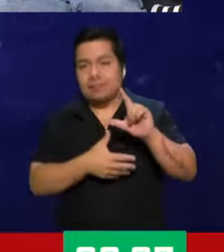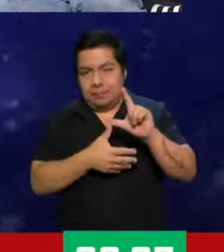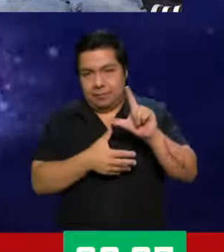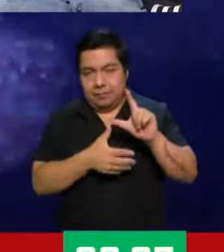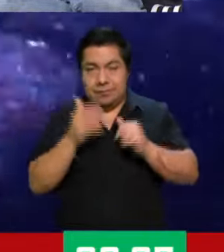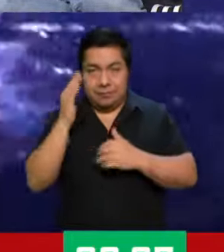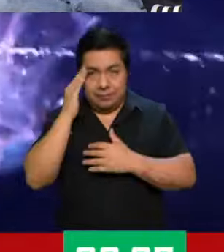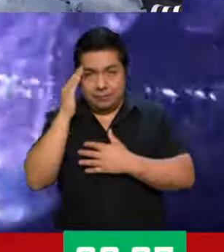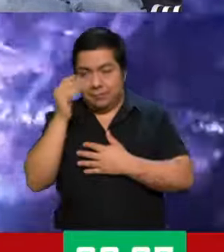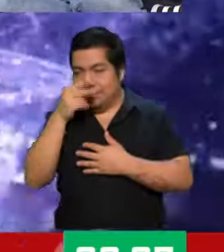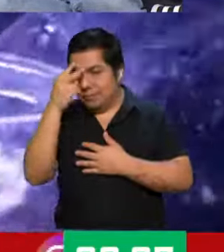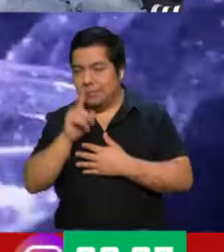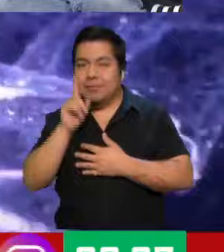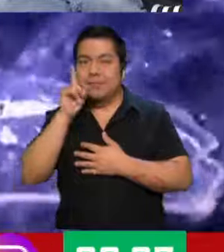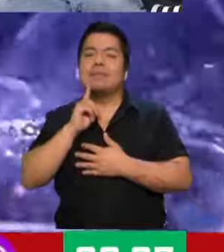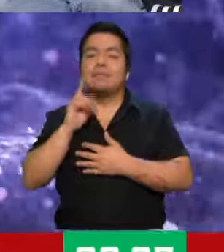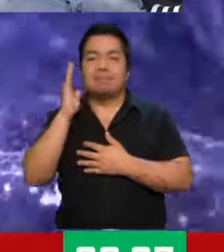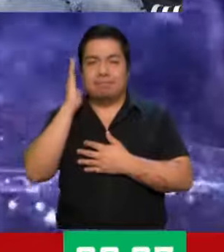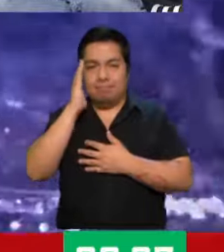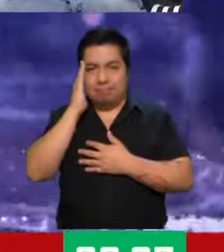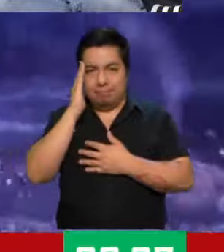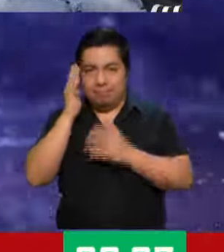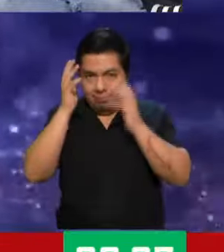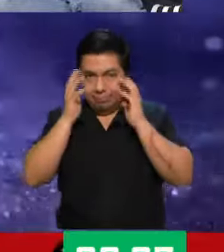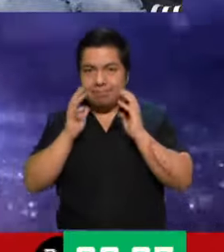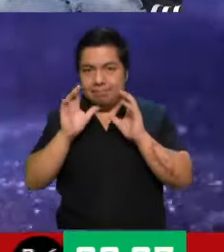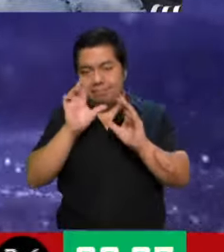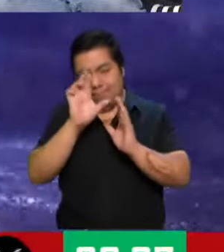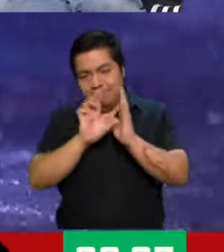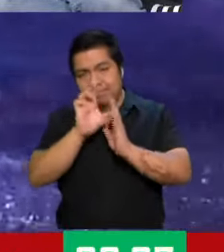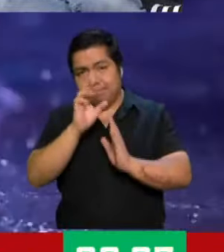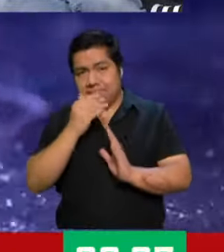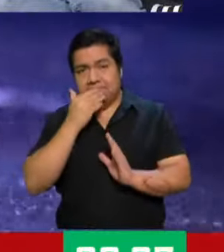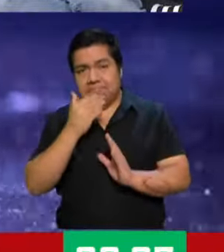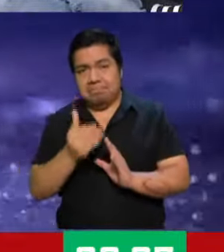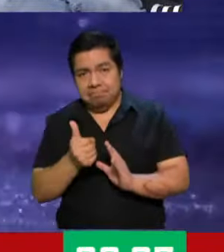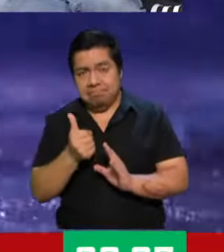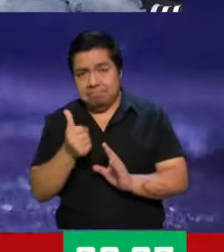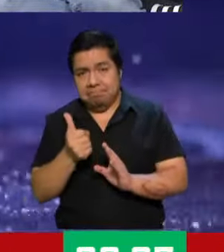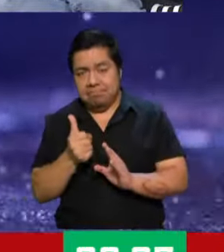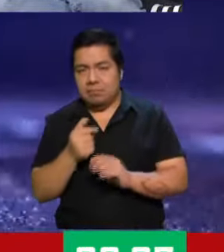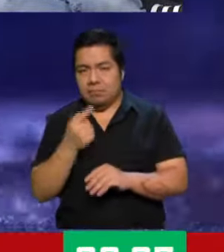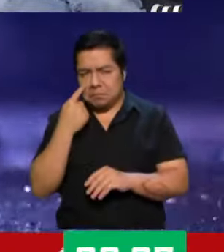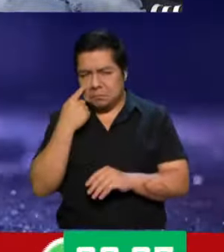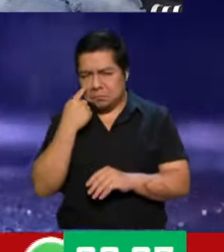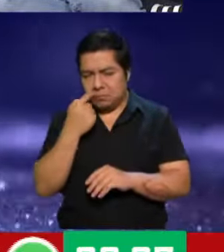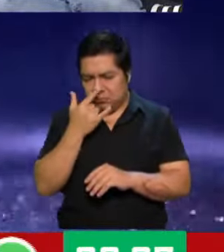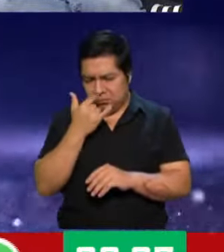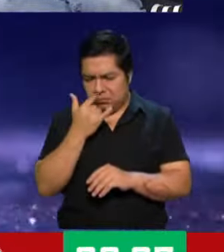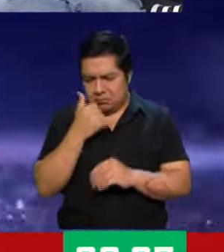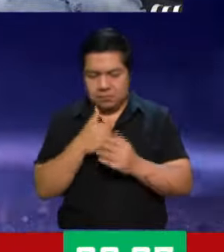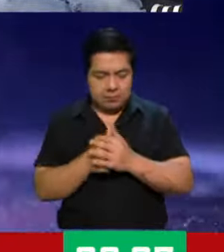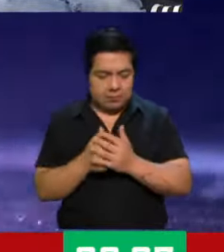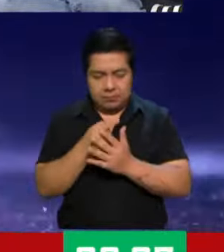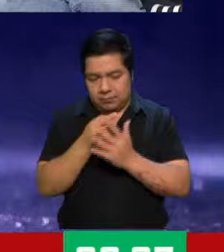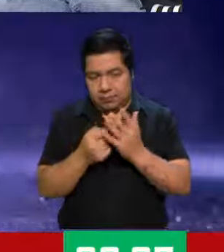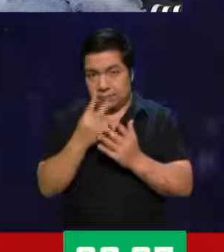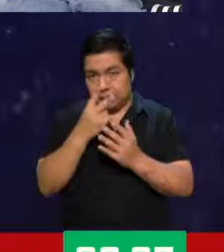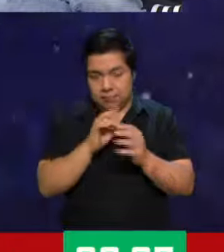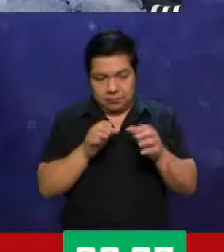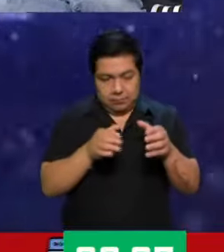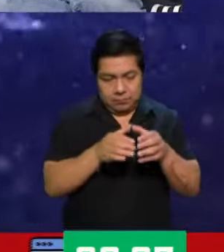liderado por la mexicana... Ah, muy bien. ...astronauta. Qué bueno, y está bien, ¿no? O sea... A mí me da mucha cosa. Como yo les acabo de decir, hay dos tipos de